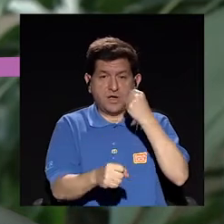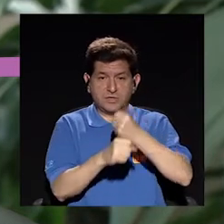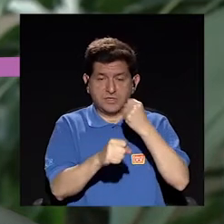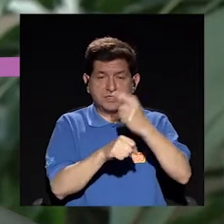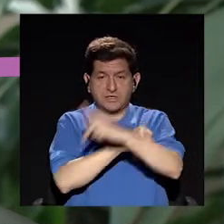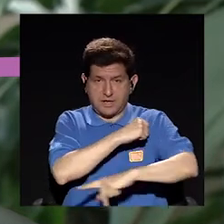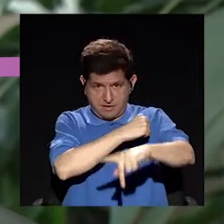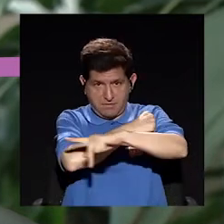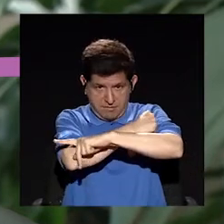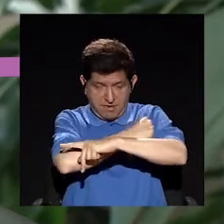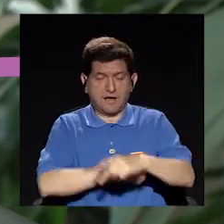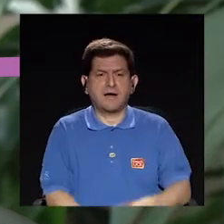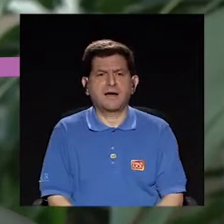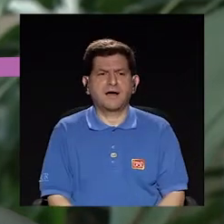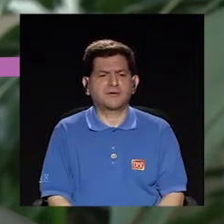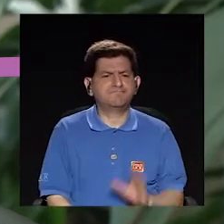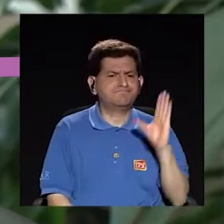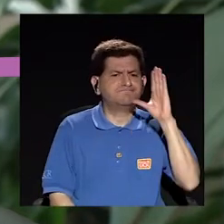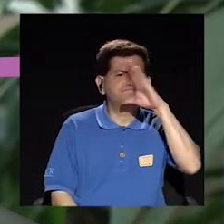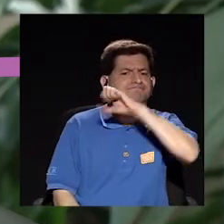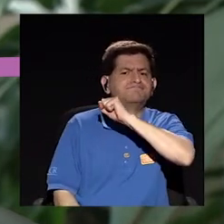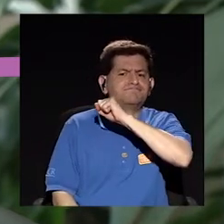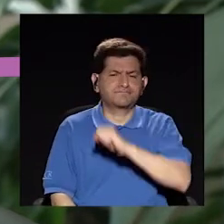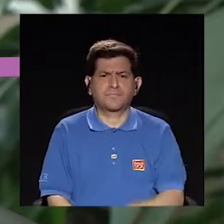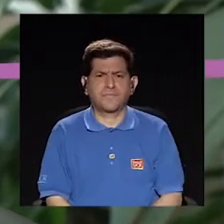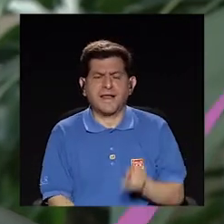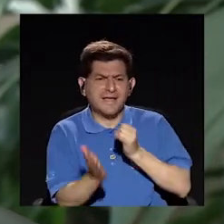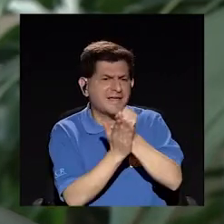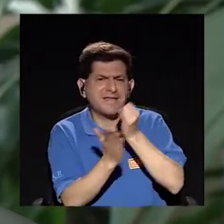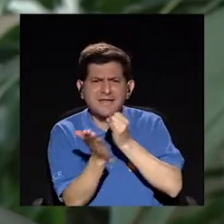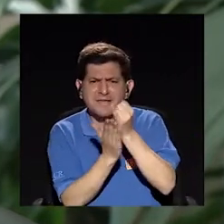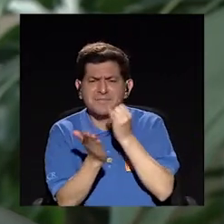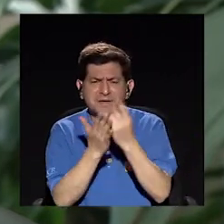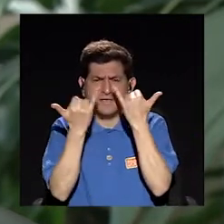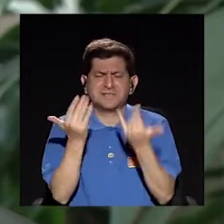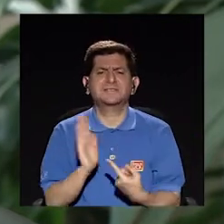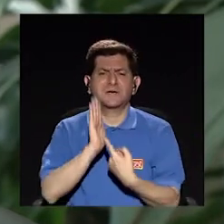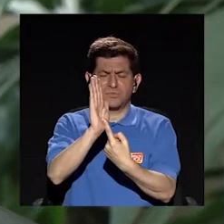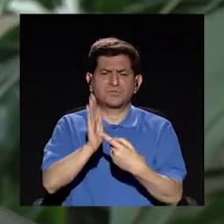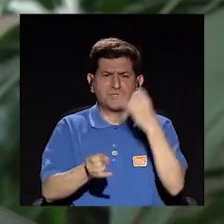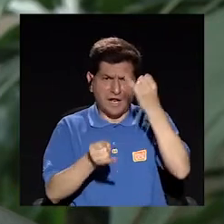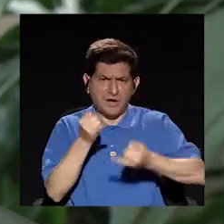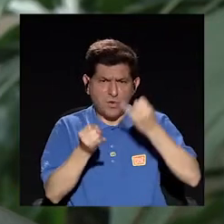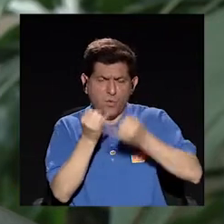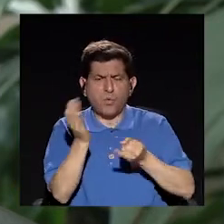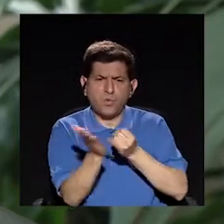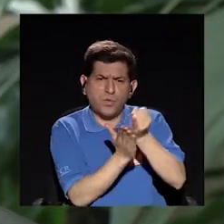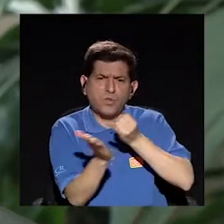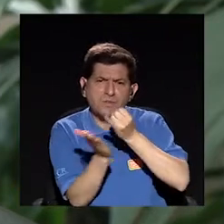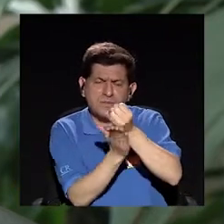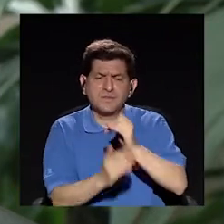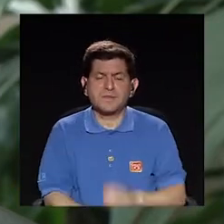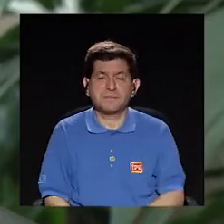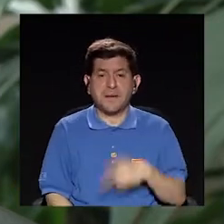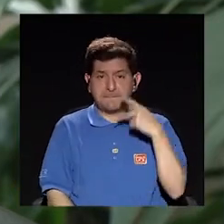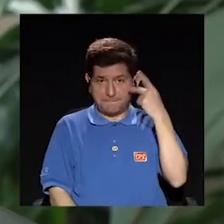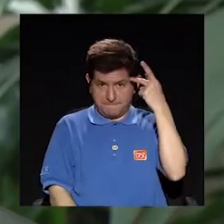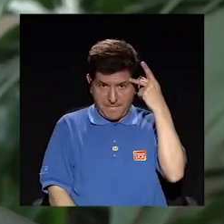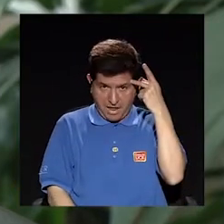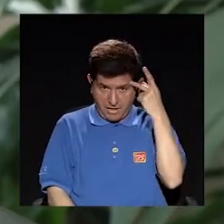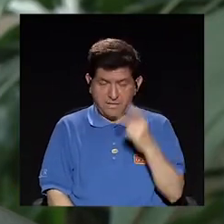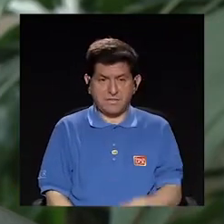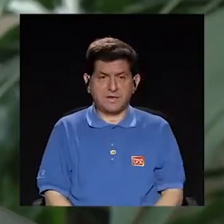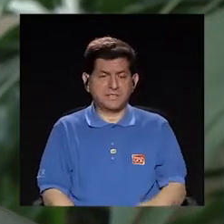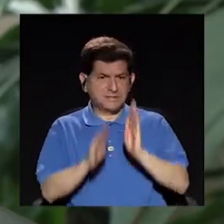el país, hemos visto, ¿verdad?, y las investigaciones así lo arrojan, las últimas investigaciones, que los